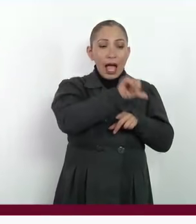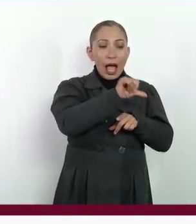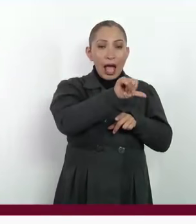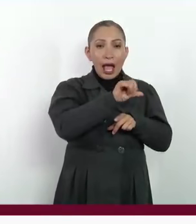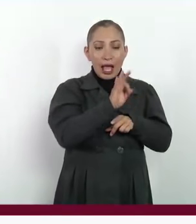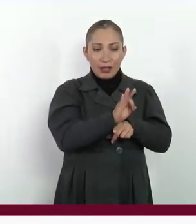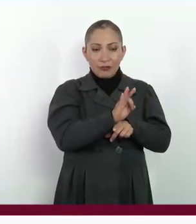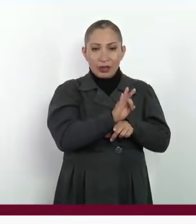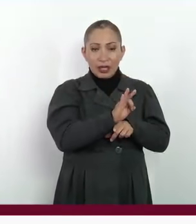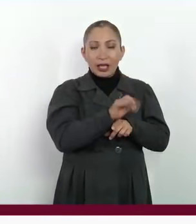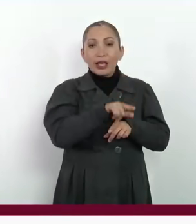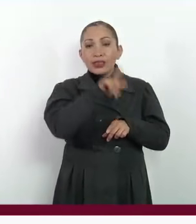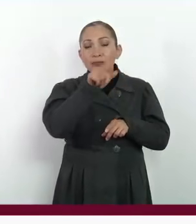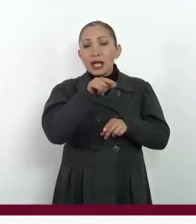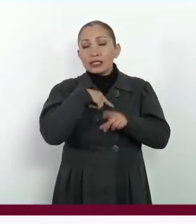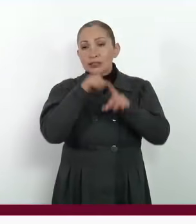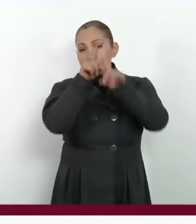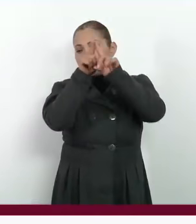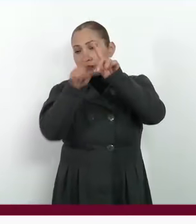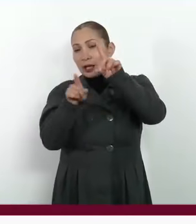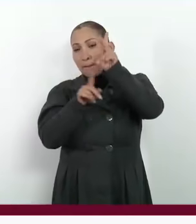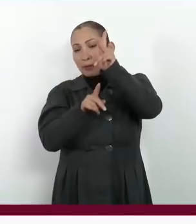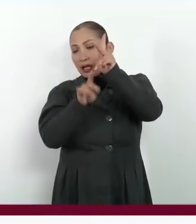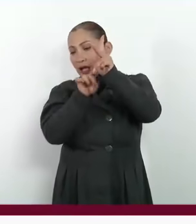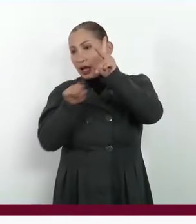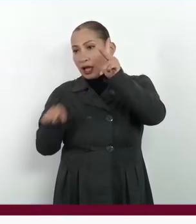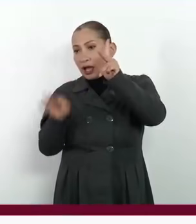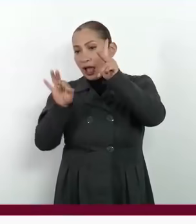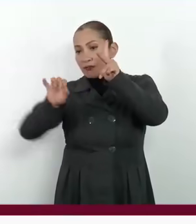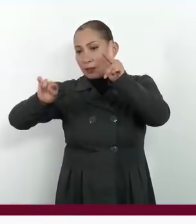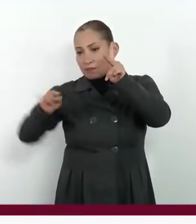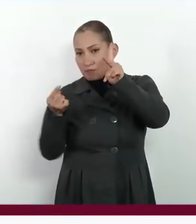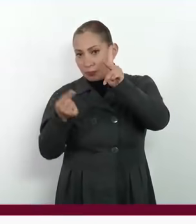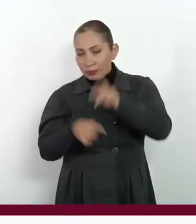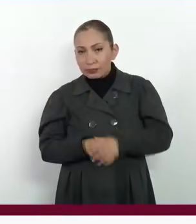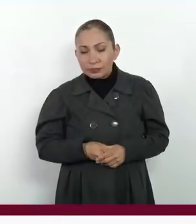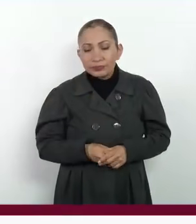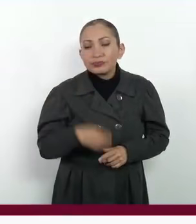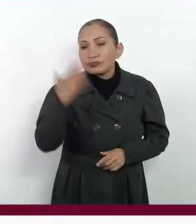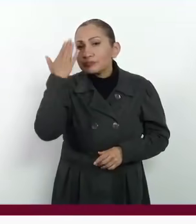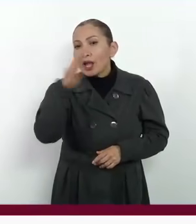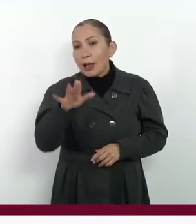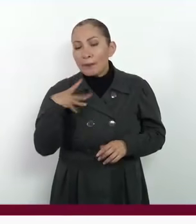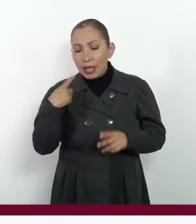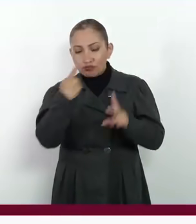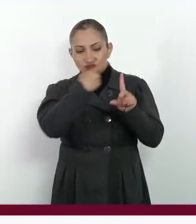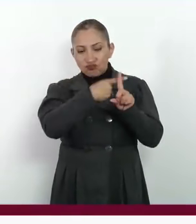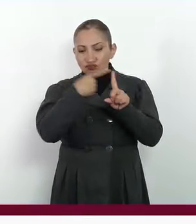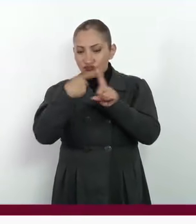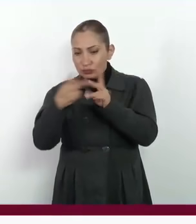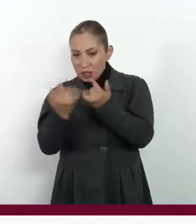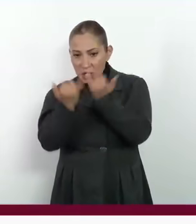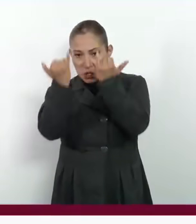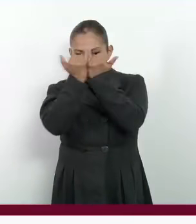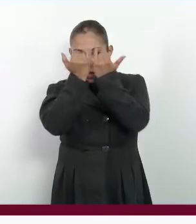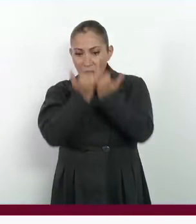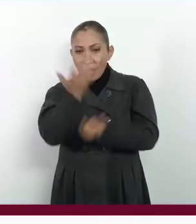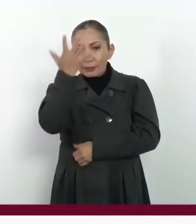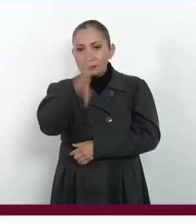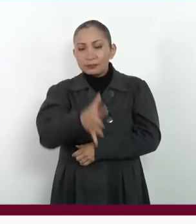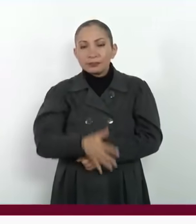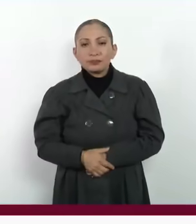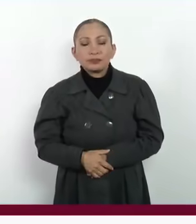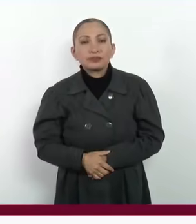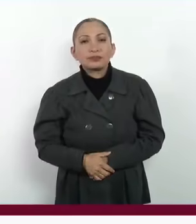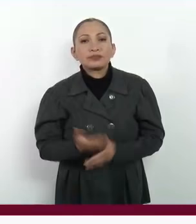punto P al punto F, y luego la distancia P al punto F', que se sabe que su suma constante es igual